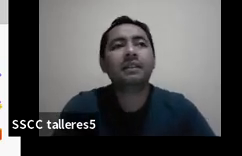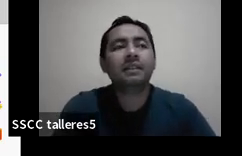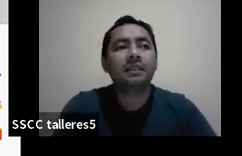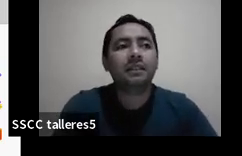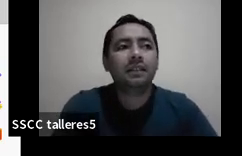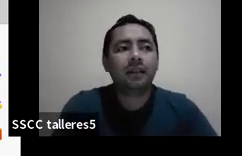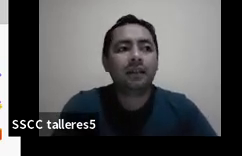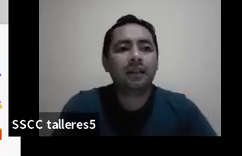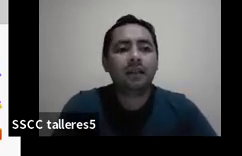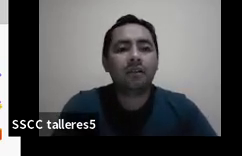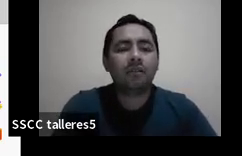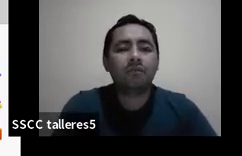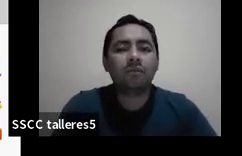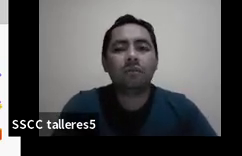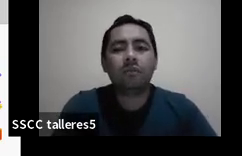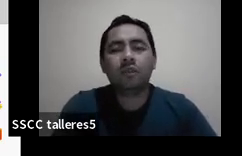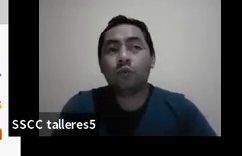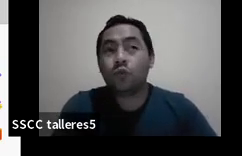universidad.